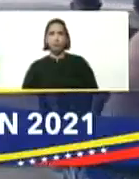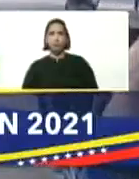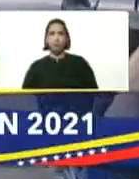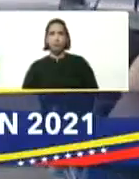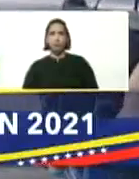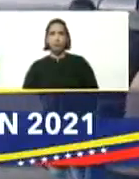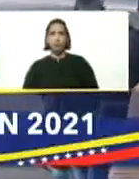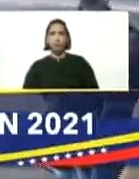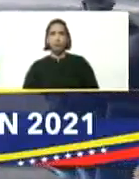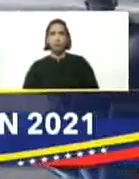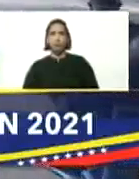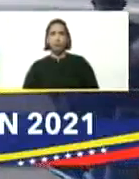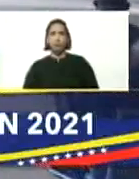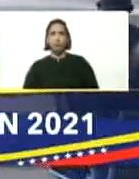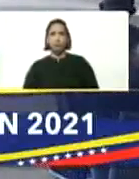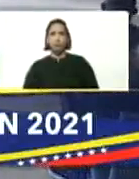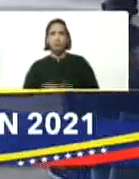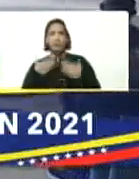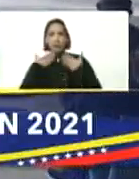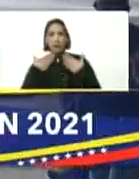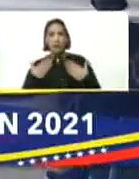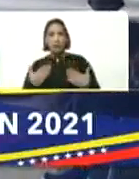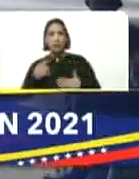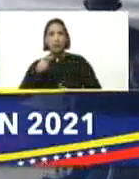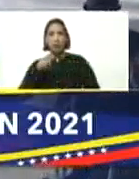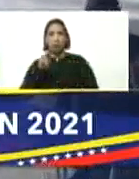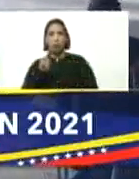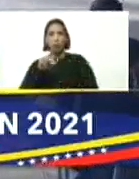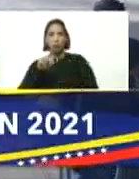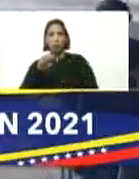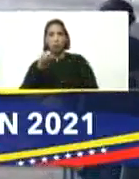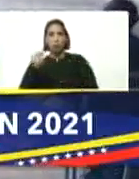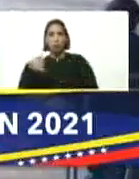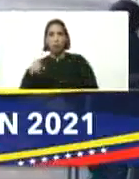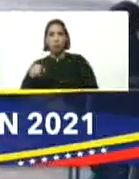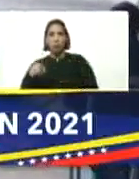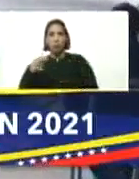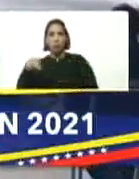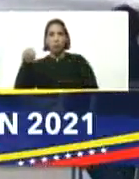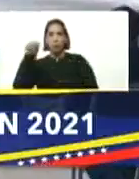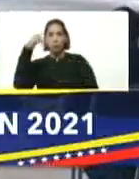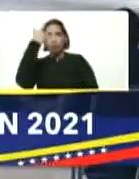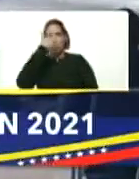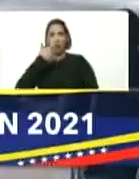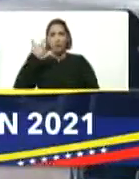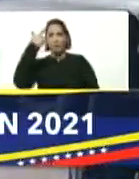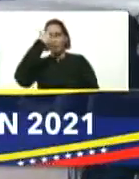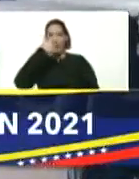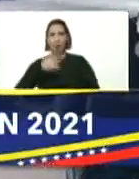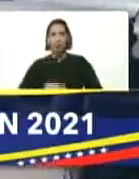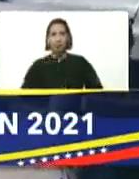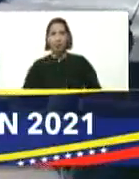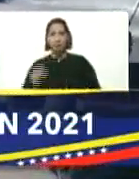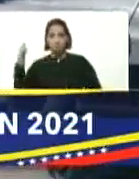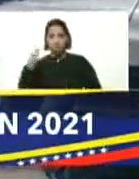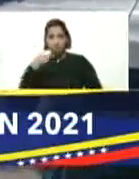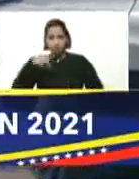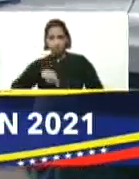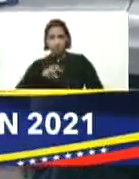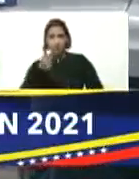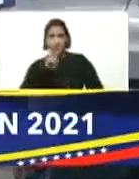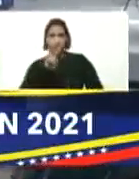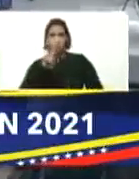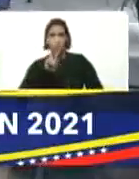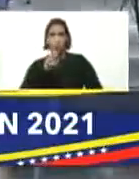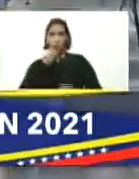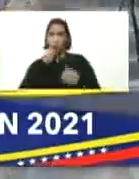Muchas gracias. Túnez, norte de África, viene a Venezuela. Bueno,